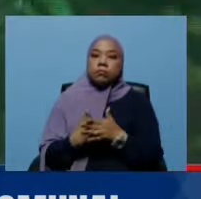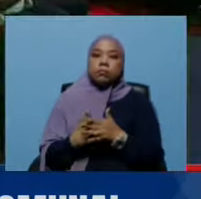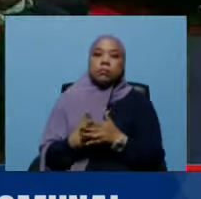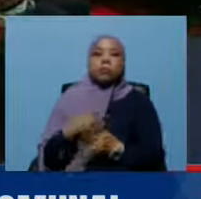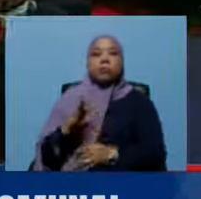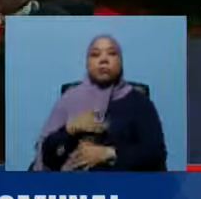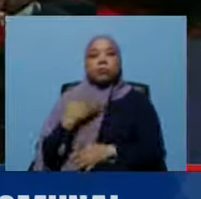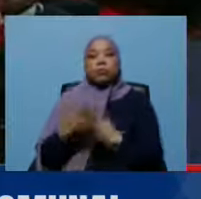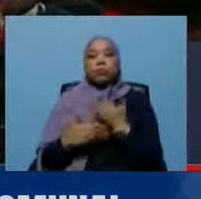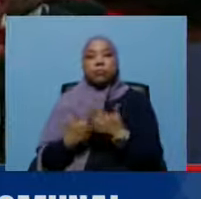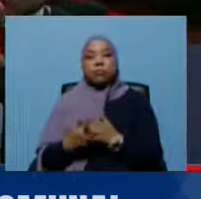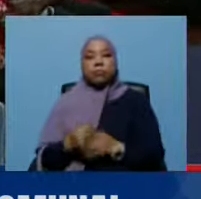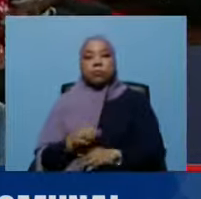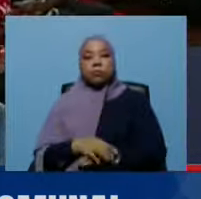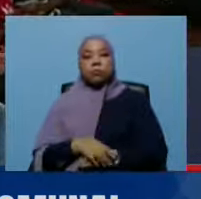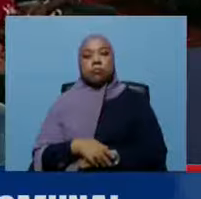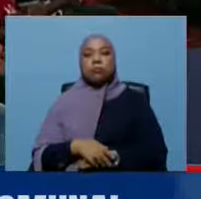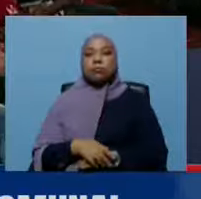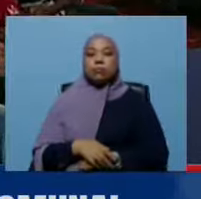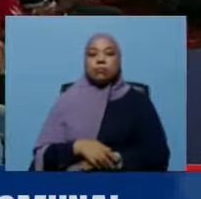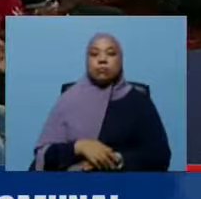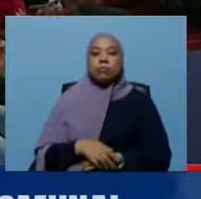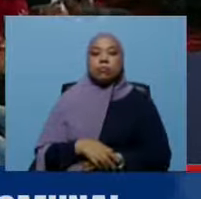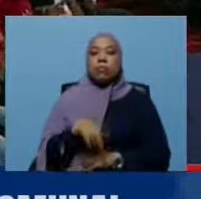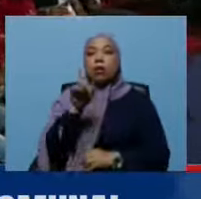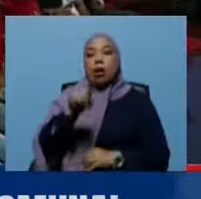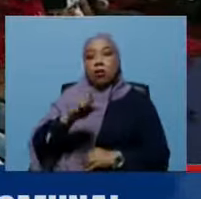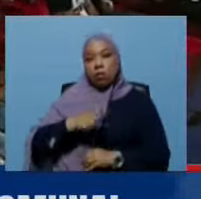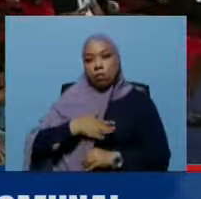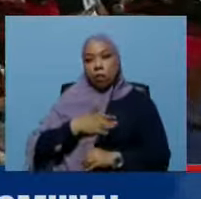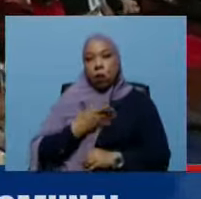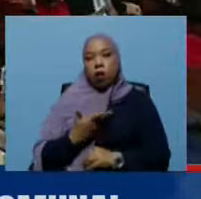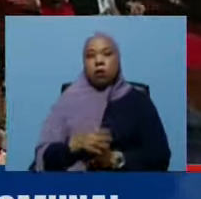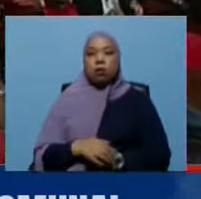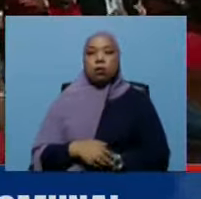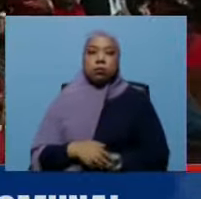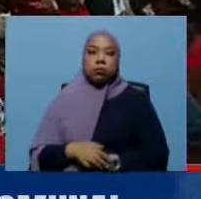es posible, es necesario y además es posible.